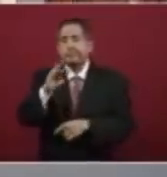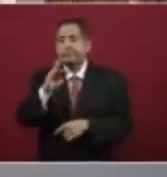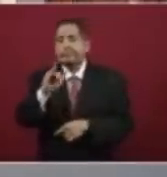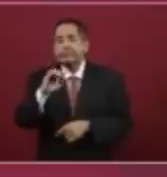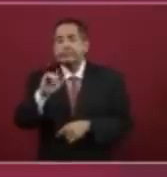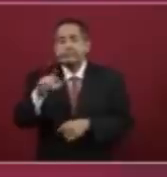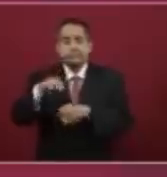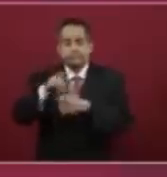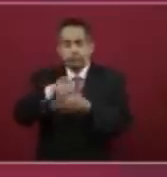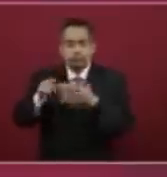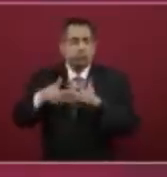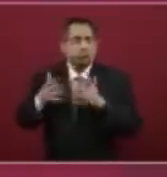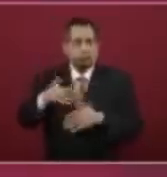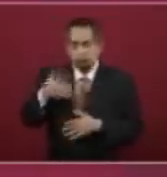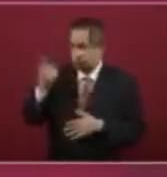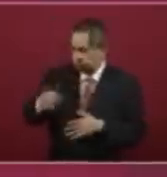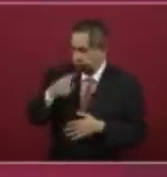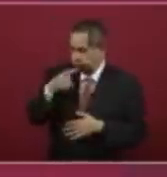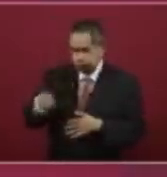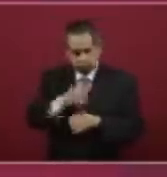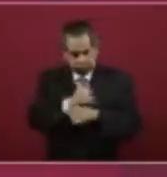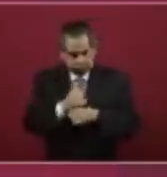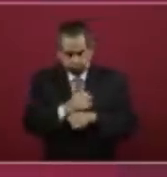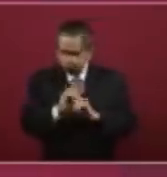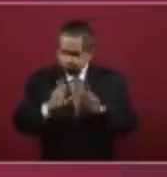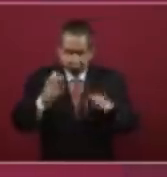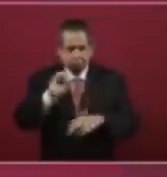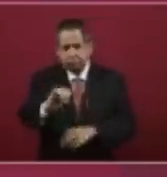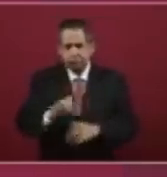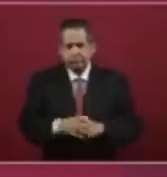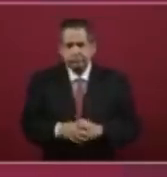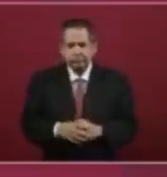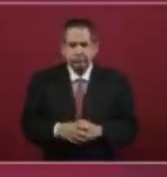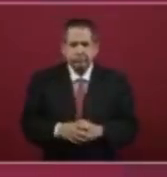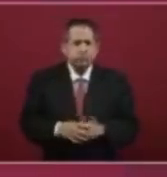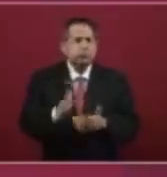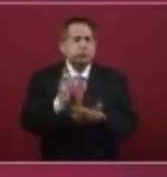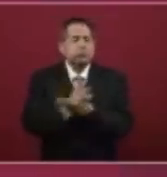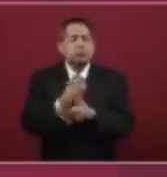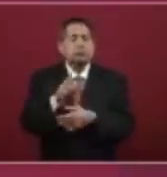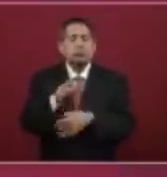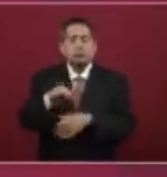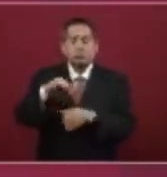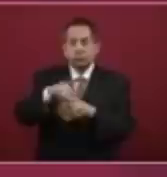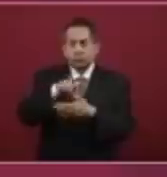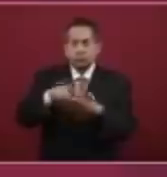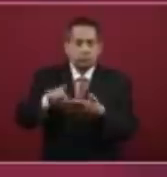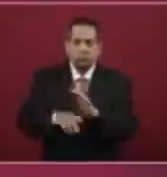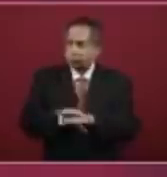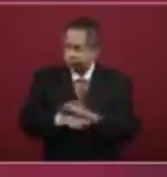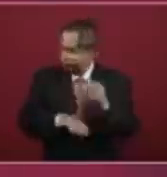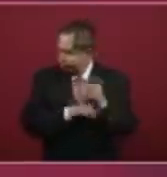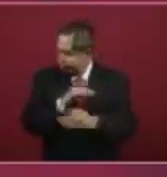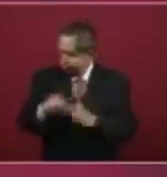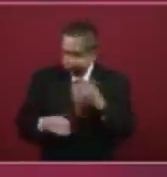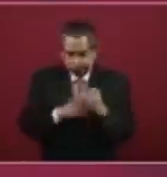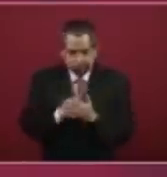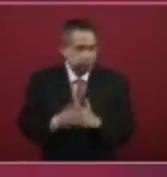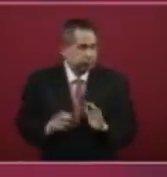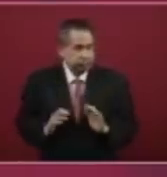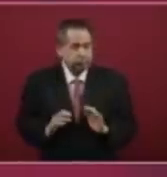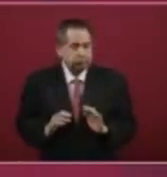la instrucción. Y no solo en delitos electorales, en todo. Lo